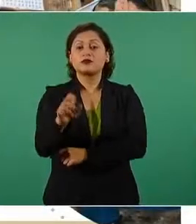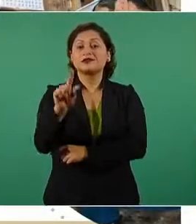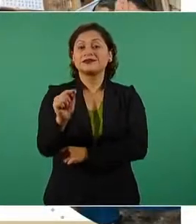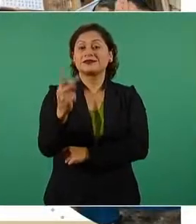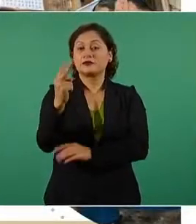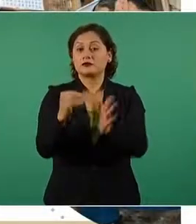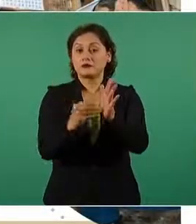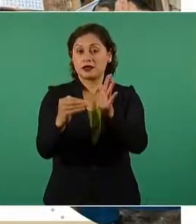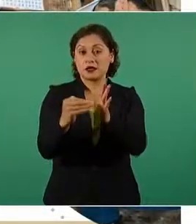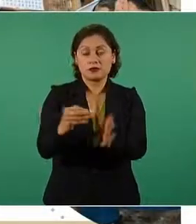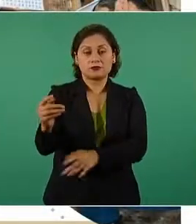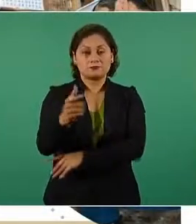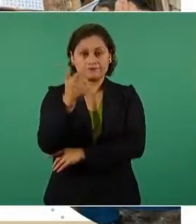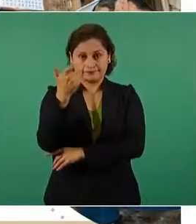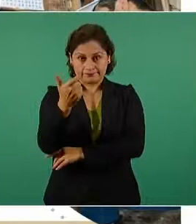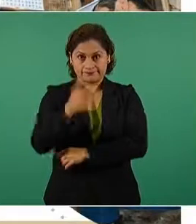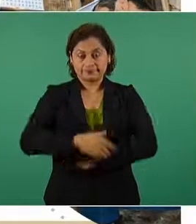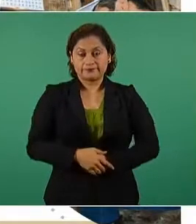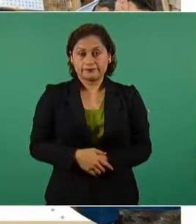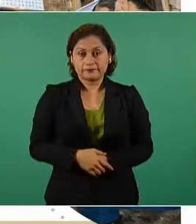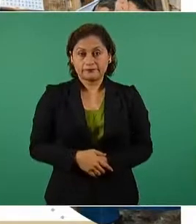2.472 millones de pesos.